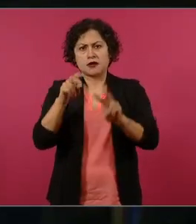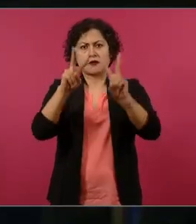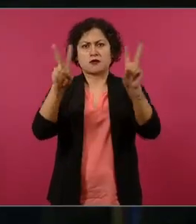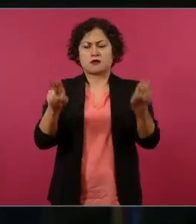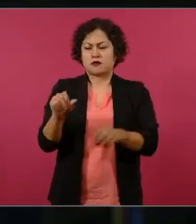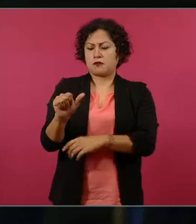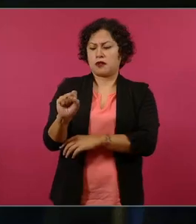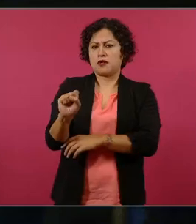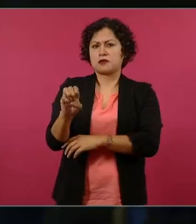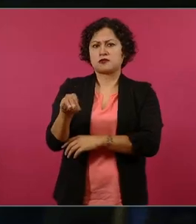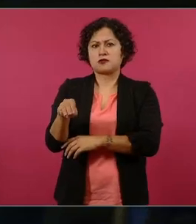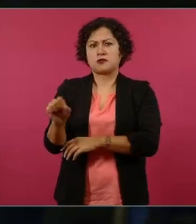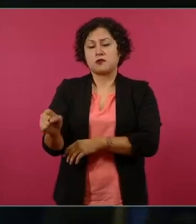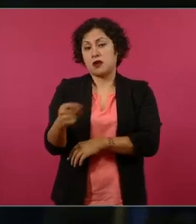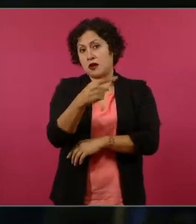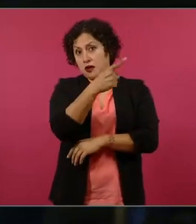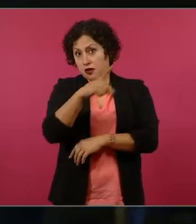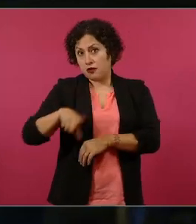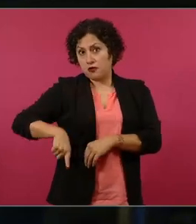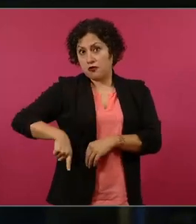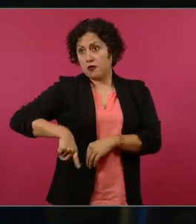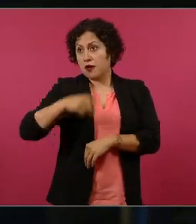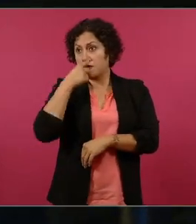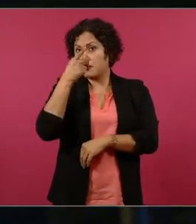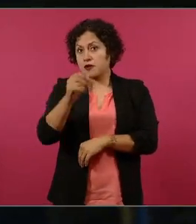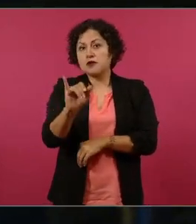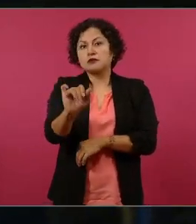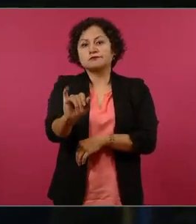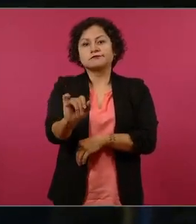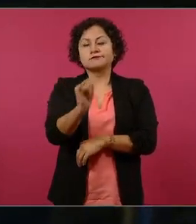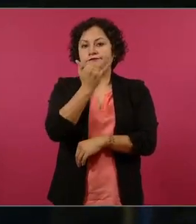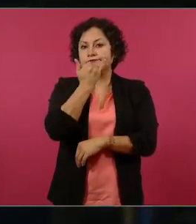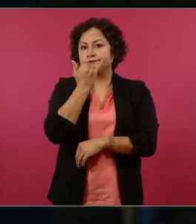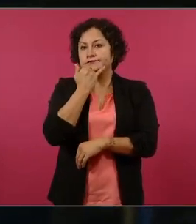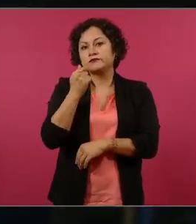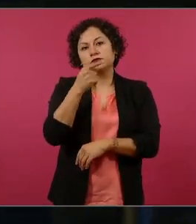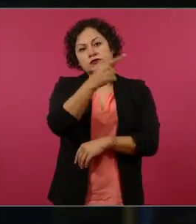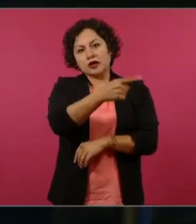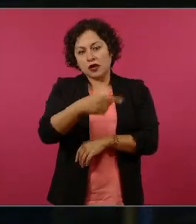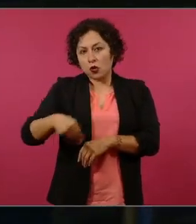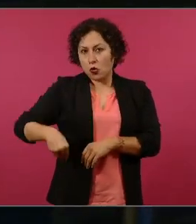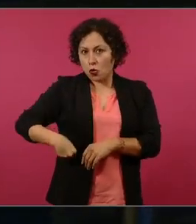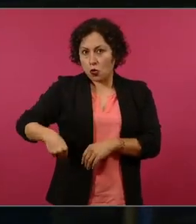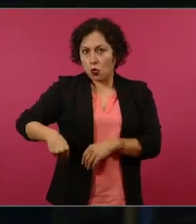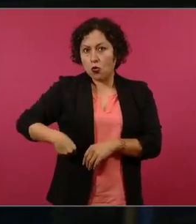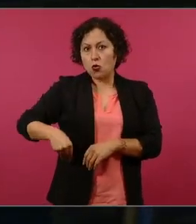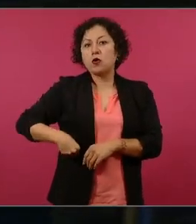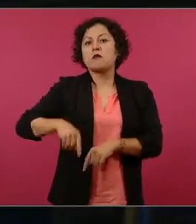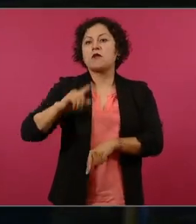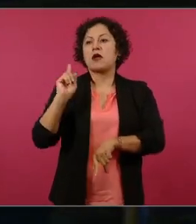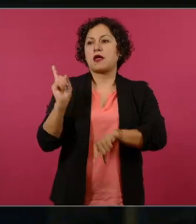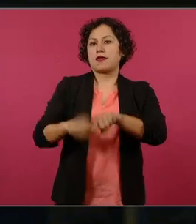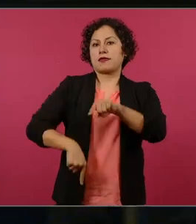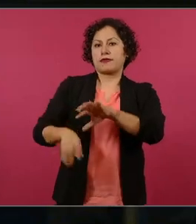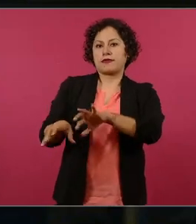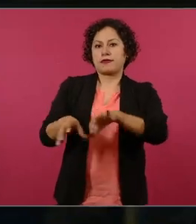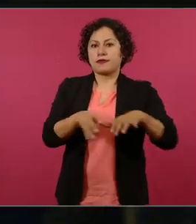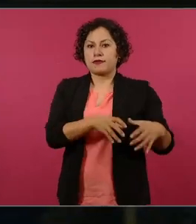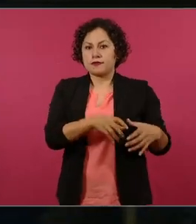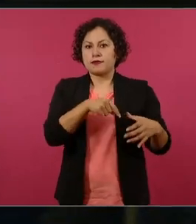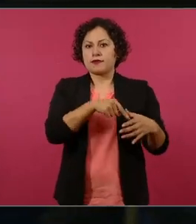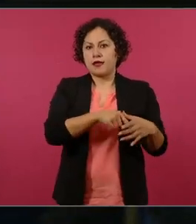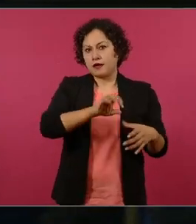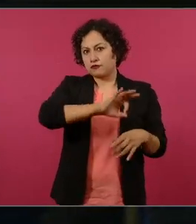del Estado que tenían la bronca de que sí fue el gobierno del Estado de de una manera unilateral eh recortar o no dar ya los